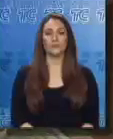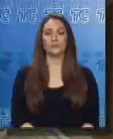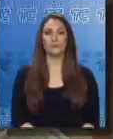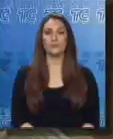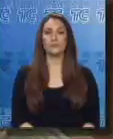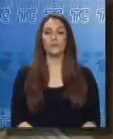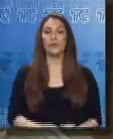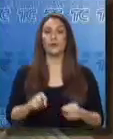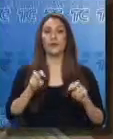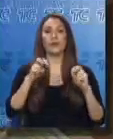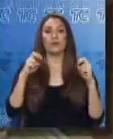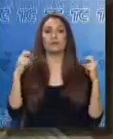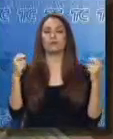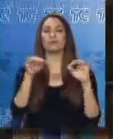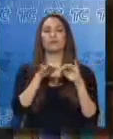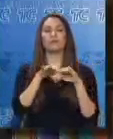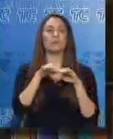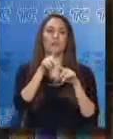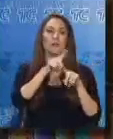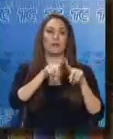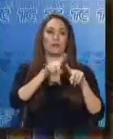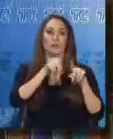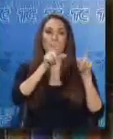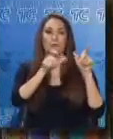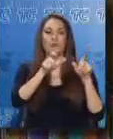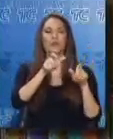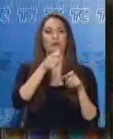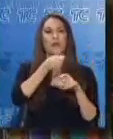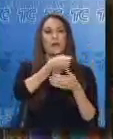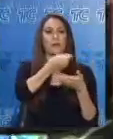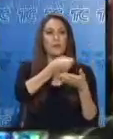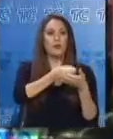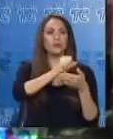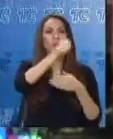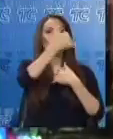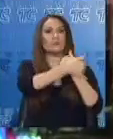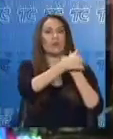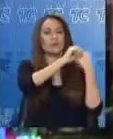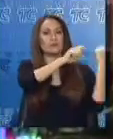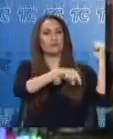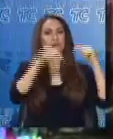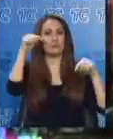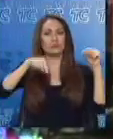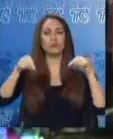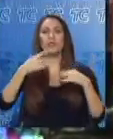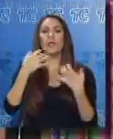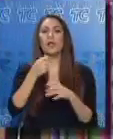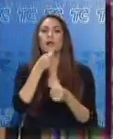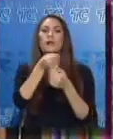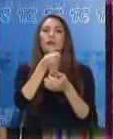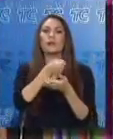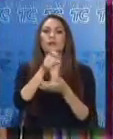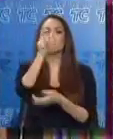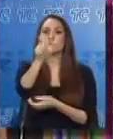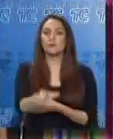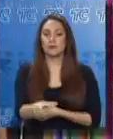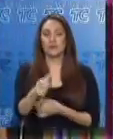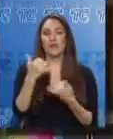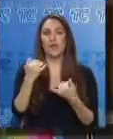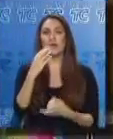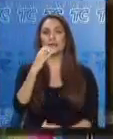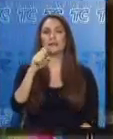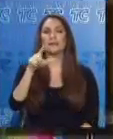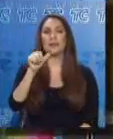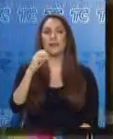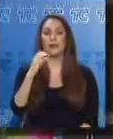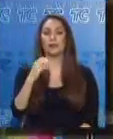En un acercamiento con la prensa extranjera, el presidente Correa destacó la importancia de la integración latinoamericana a través de CELAC.